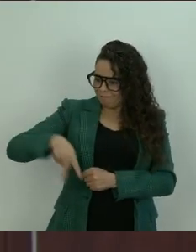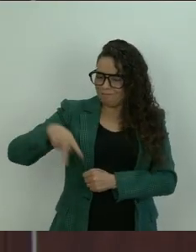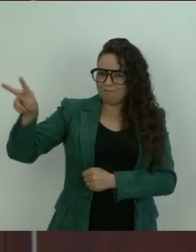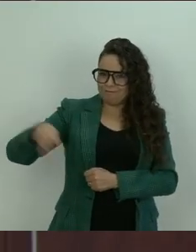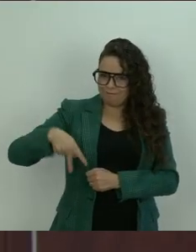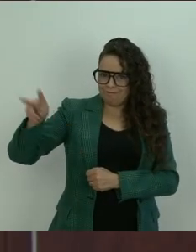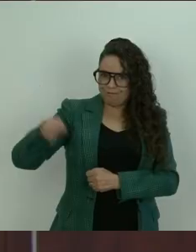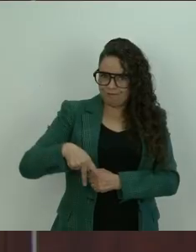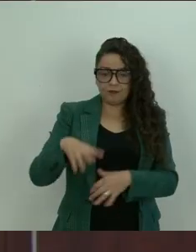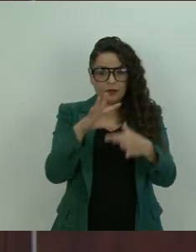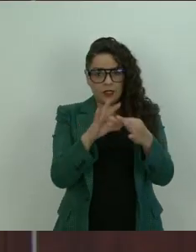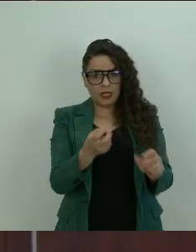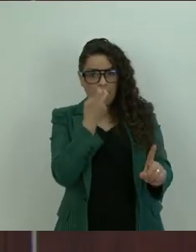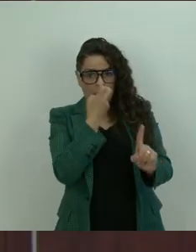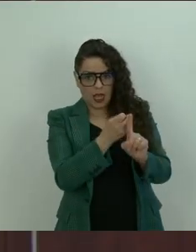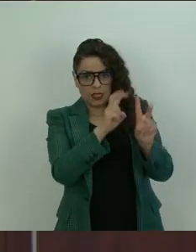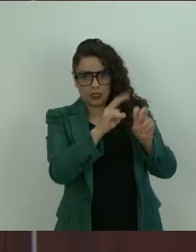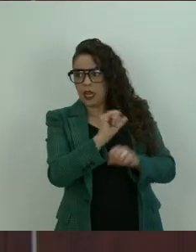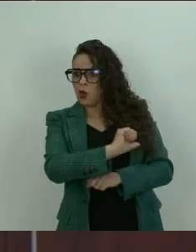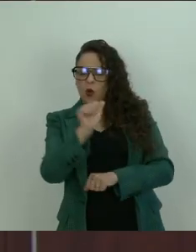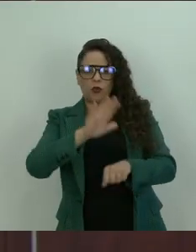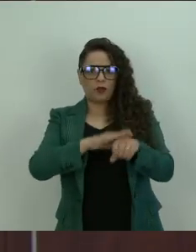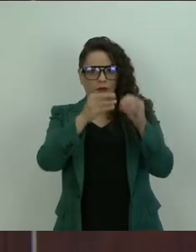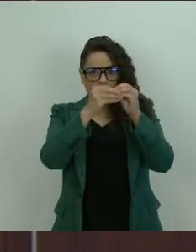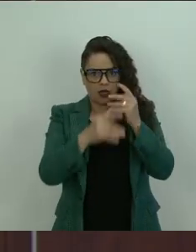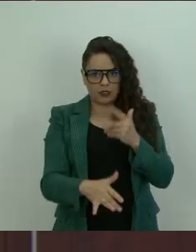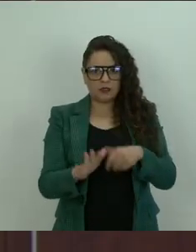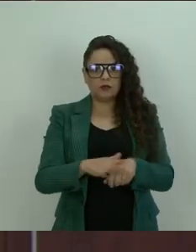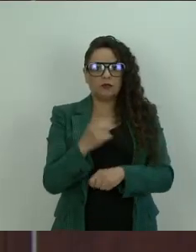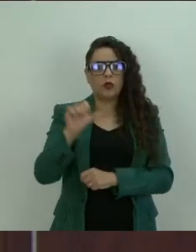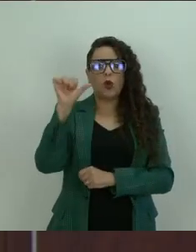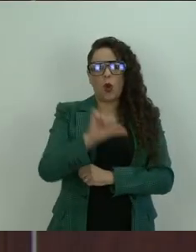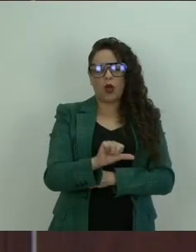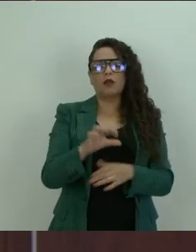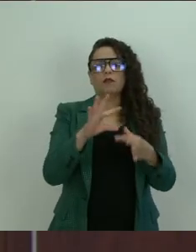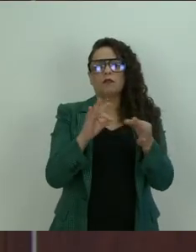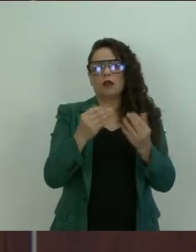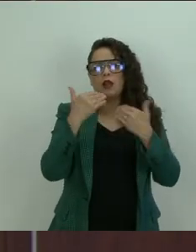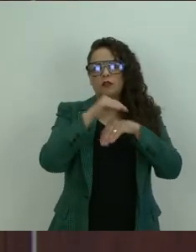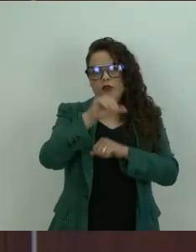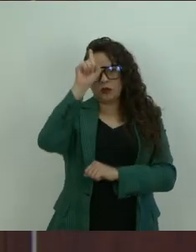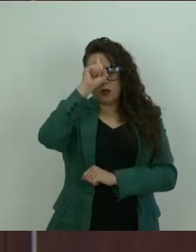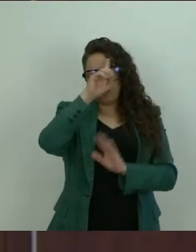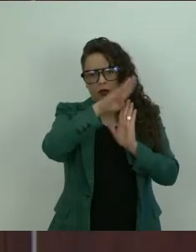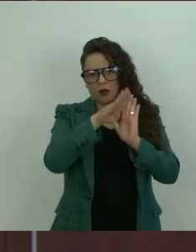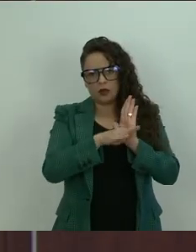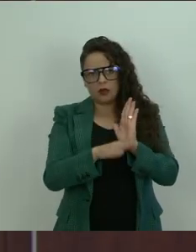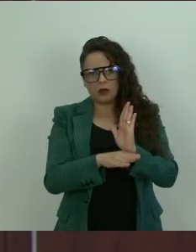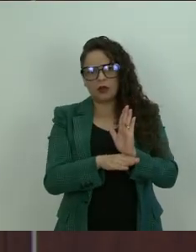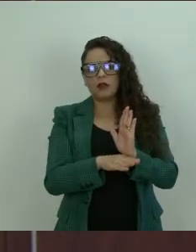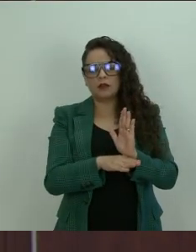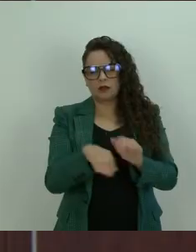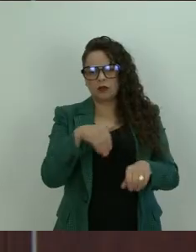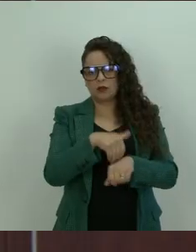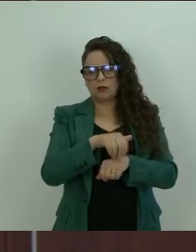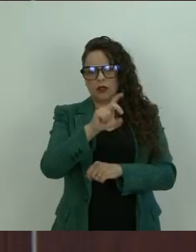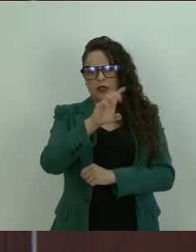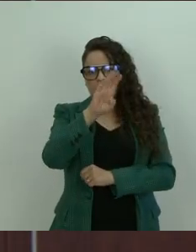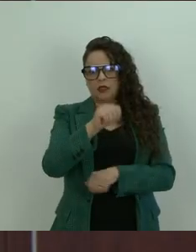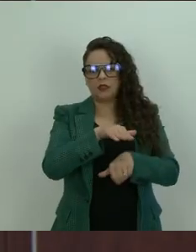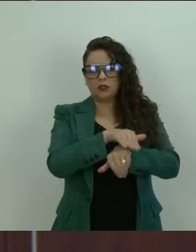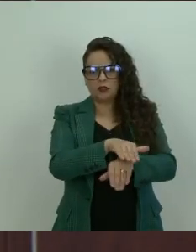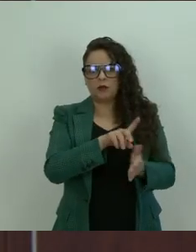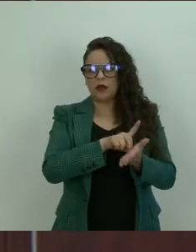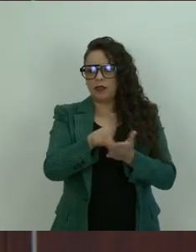otros temas, porque hoy vamos a hablar de la Recomendación General 39 sobre derechos de mujeres y niñas indígenas, pero la 40